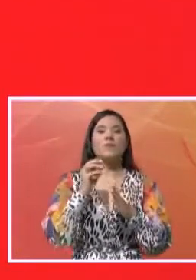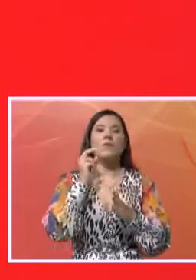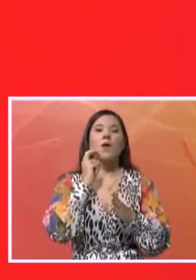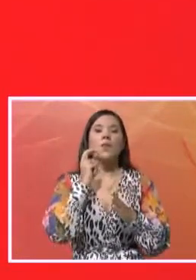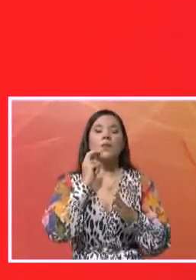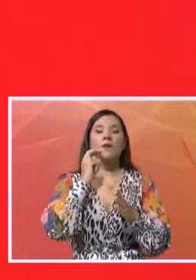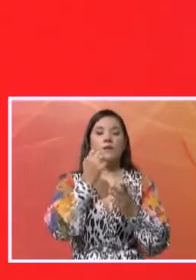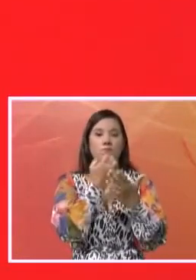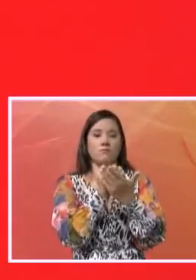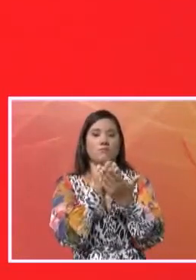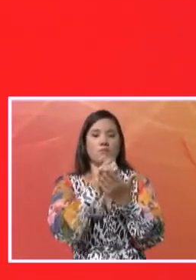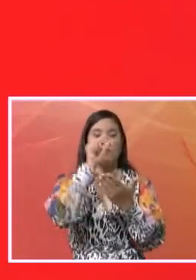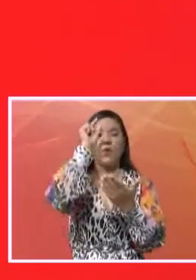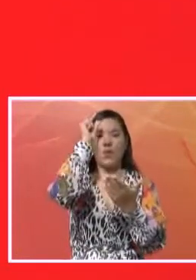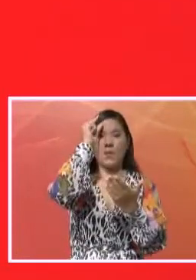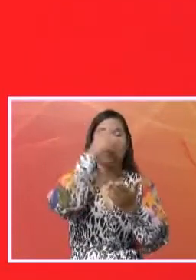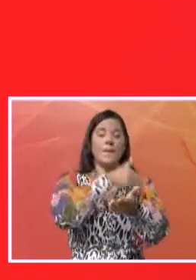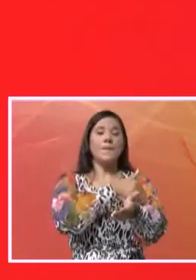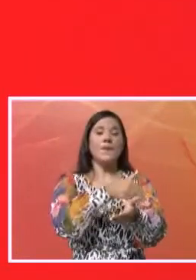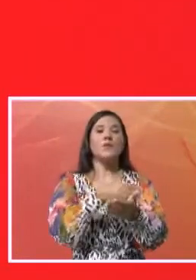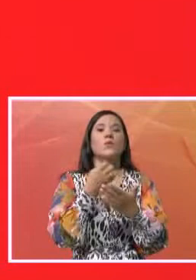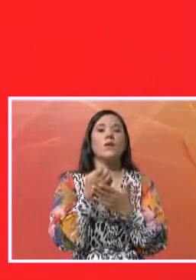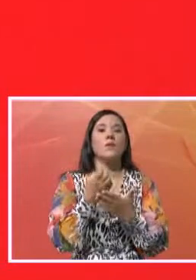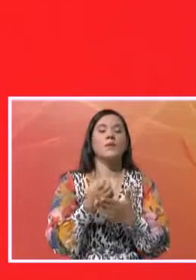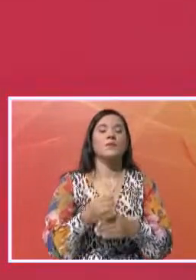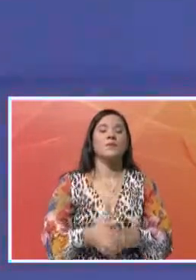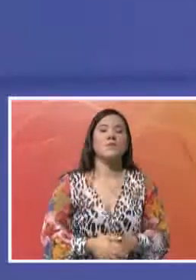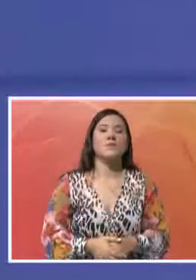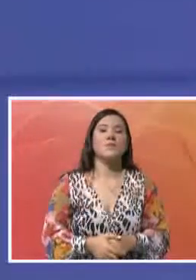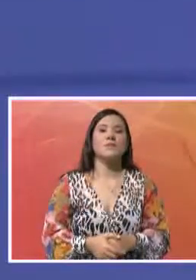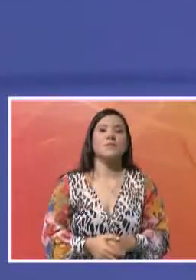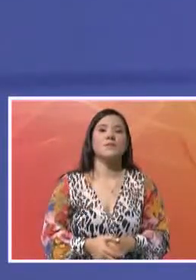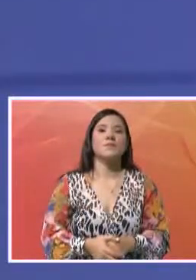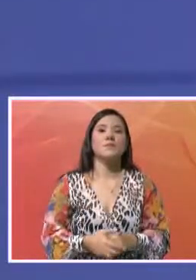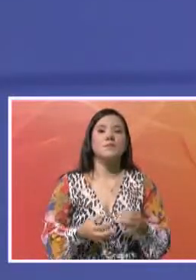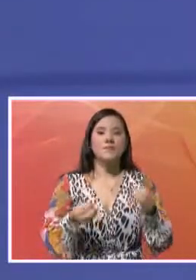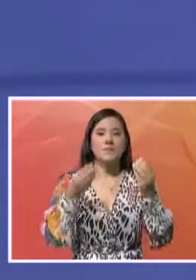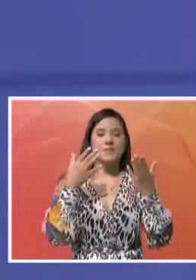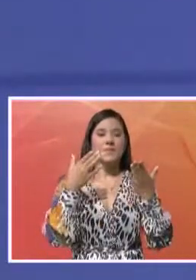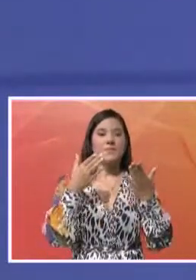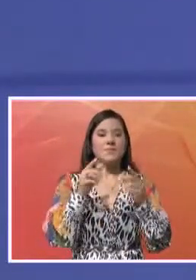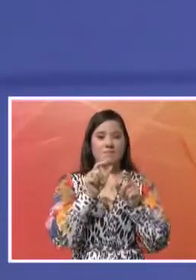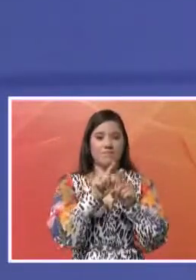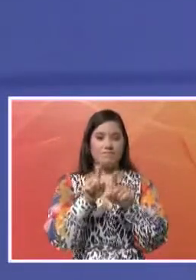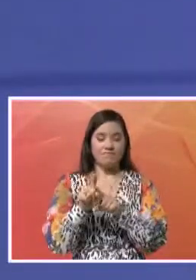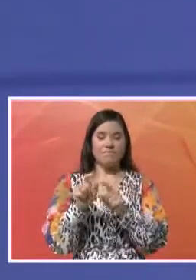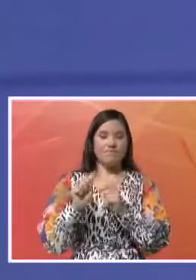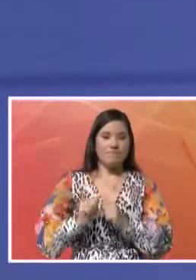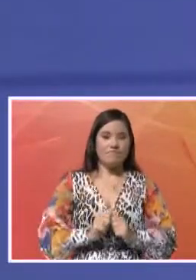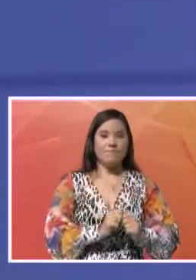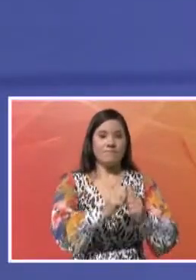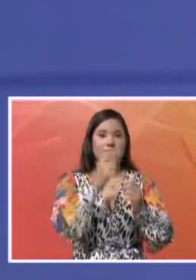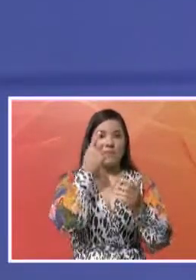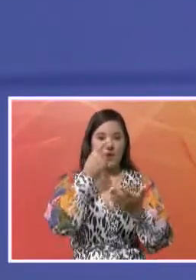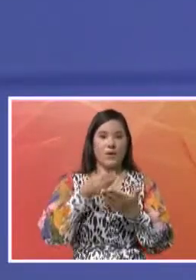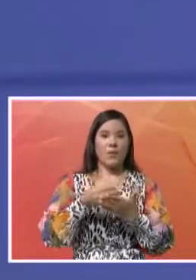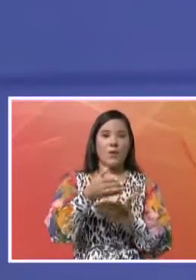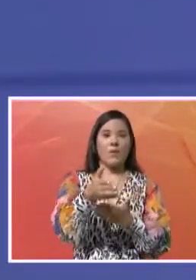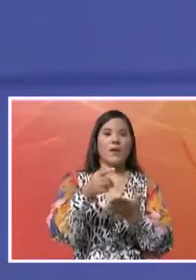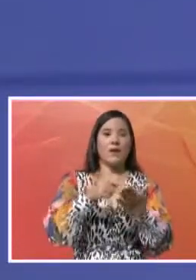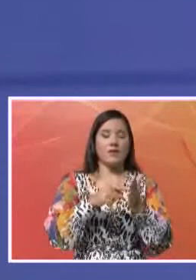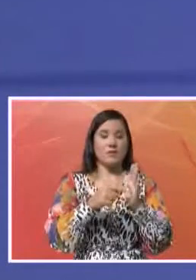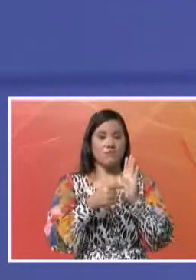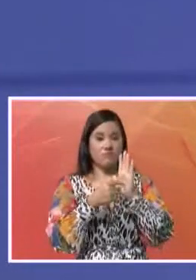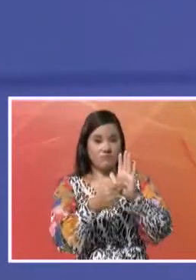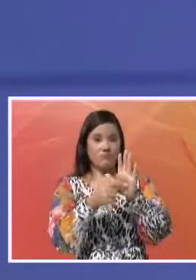dominicano millones de pesos a las puertas del ministerio de administración pública siempre estarán abiertas para colaborar en ese tipo